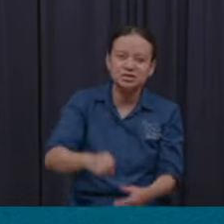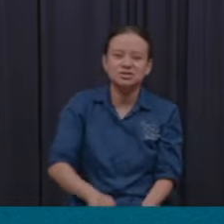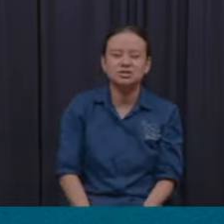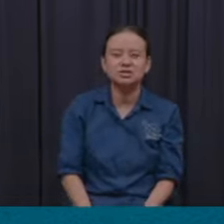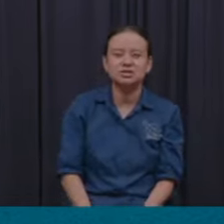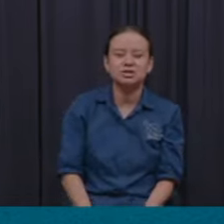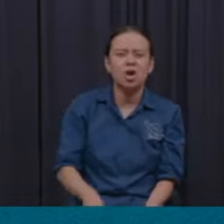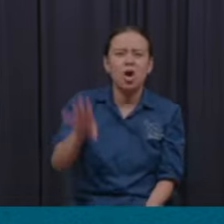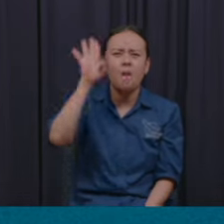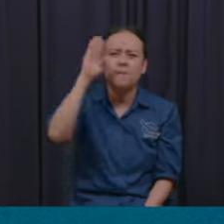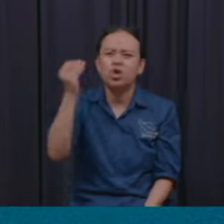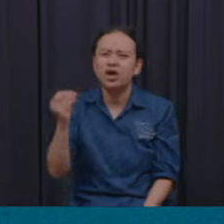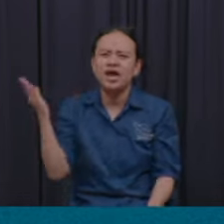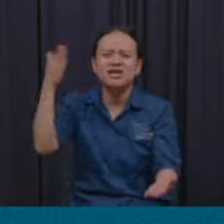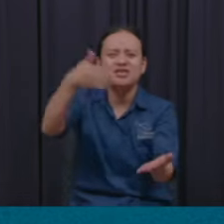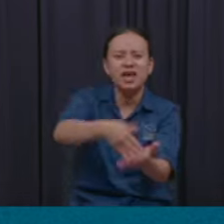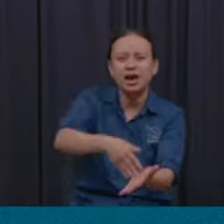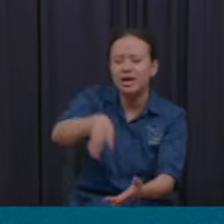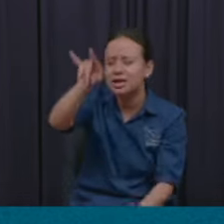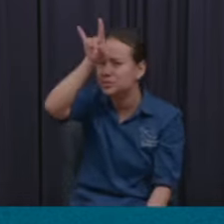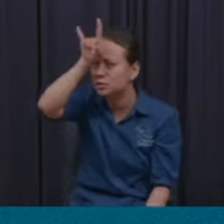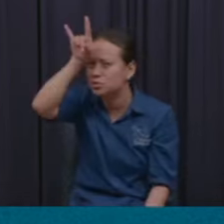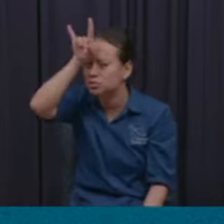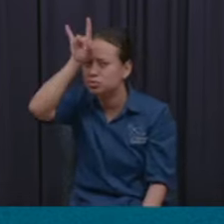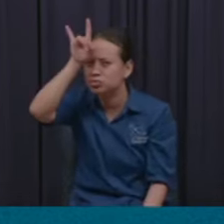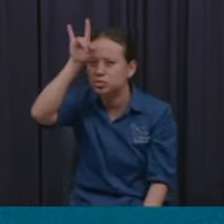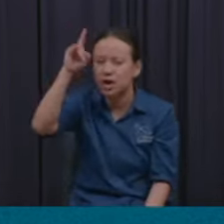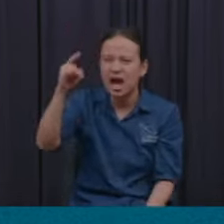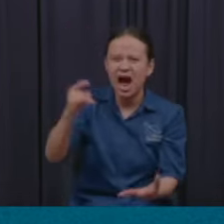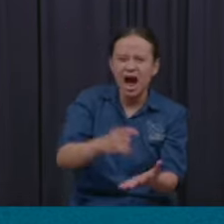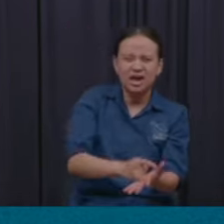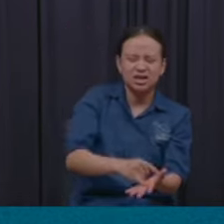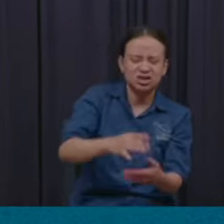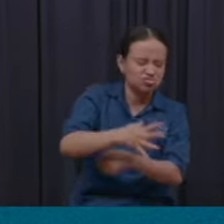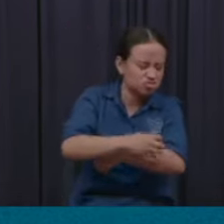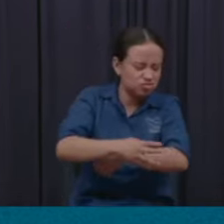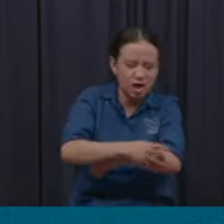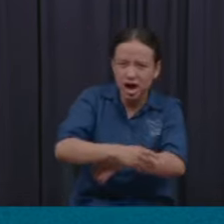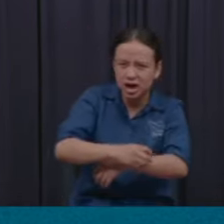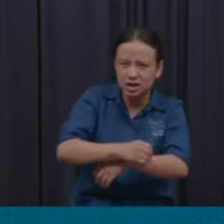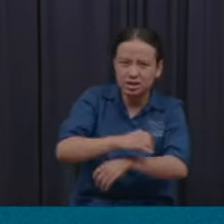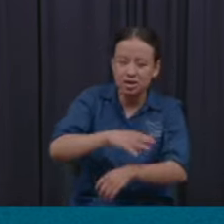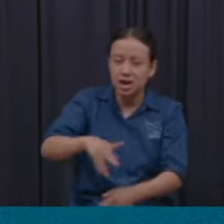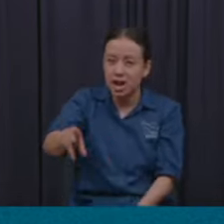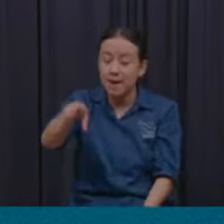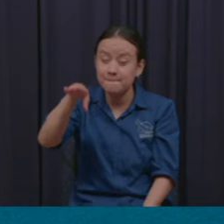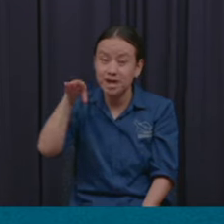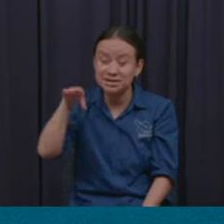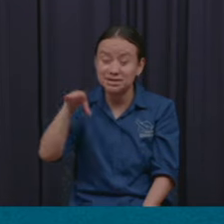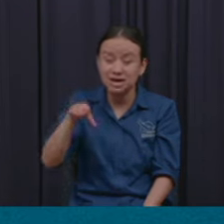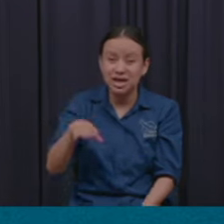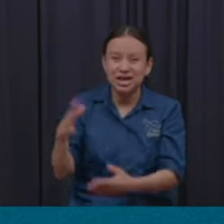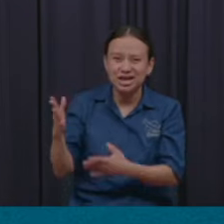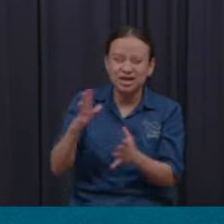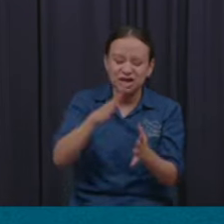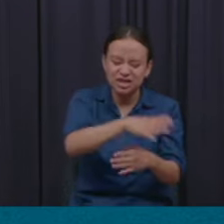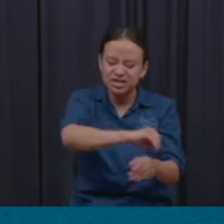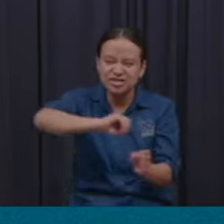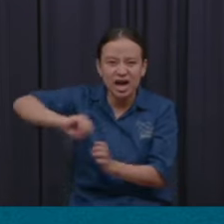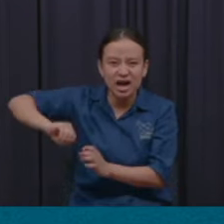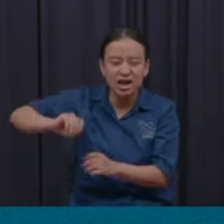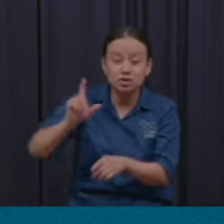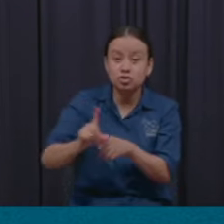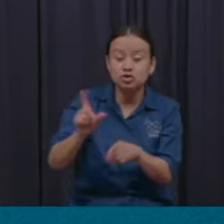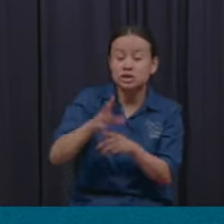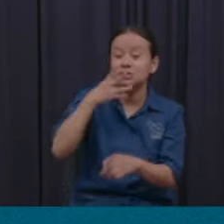llegan demonios a tomar posesión, a quitar la paz, a perturbar lo que Dios ha entregado? Porque